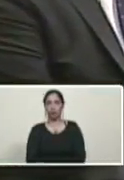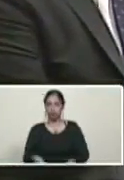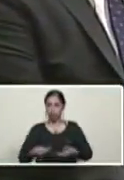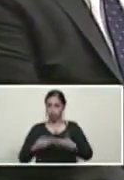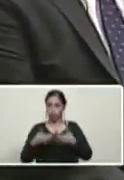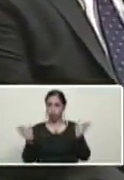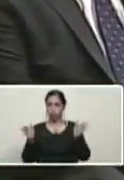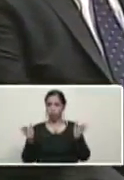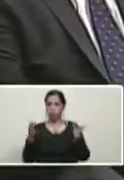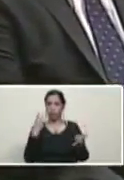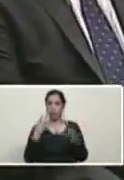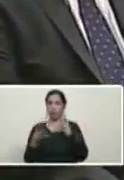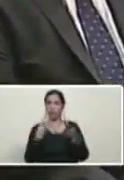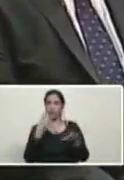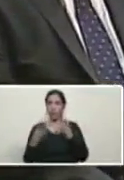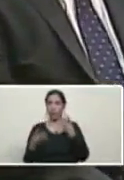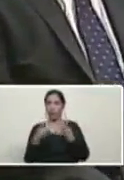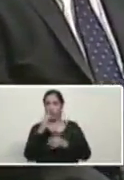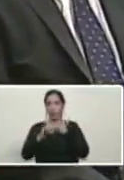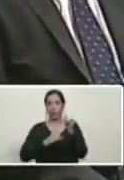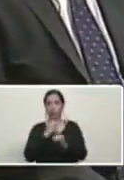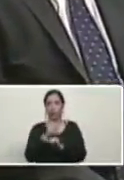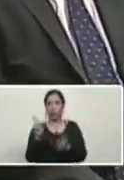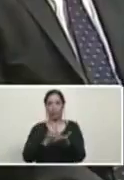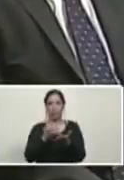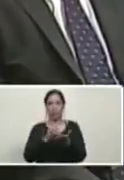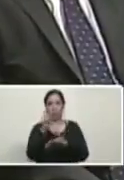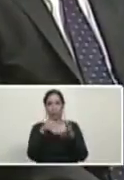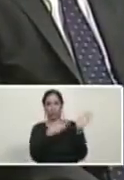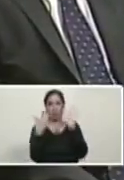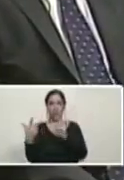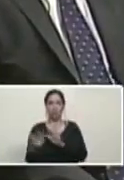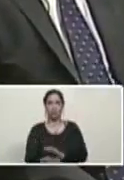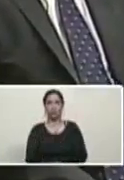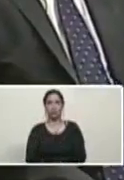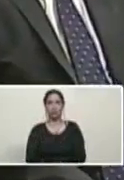del Libro Venezuela Filben 2018.